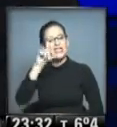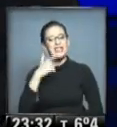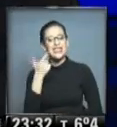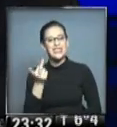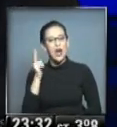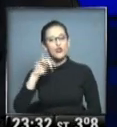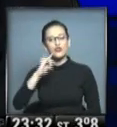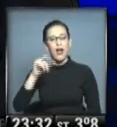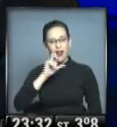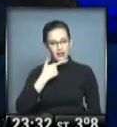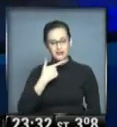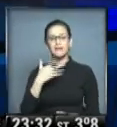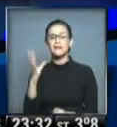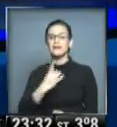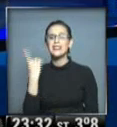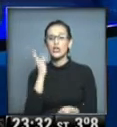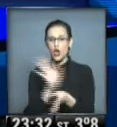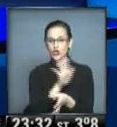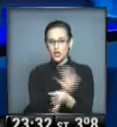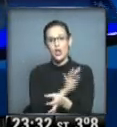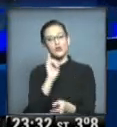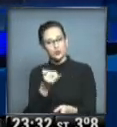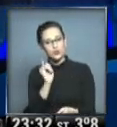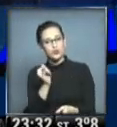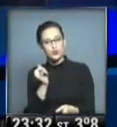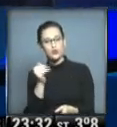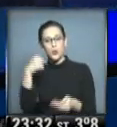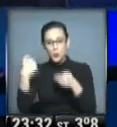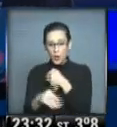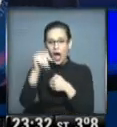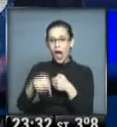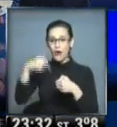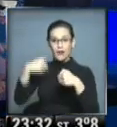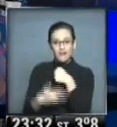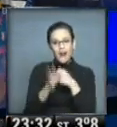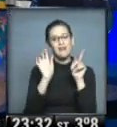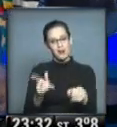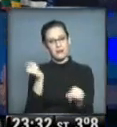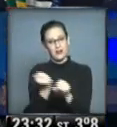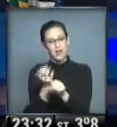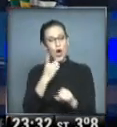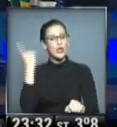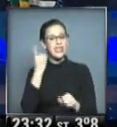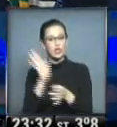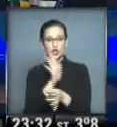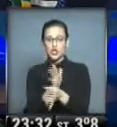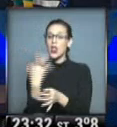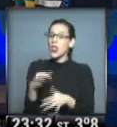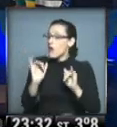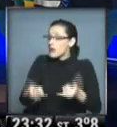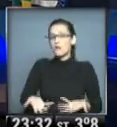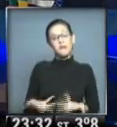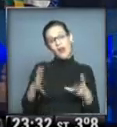González, director de cine. ¿Sí? Y desde ahora también director de cine. Hay que aceptarlo, es